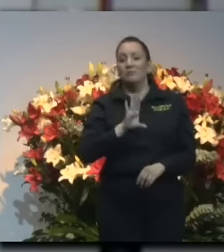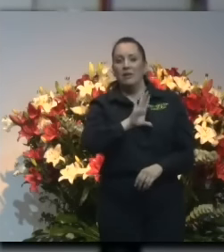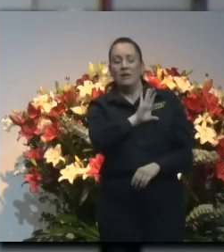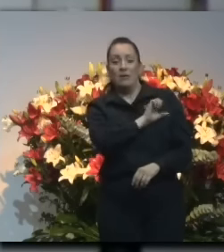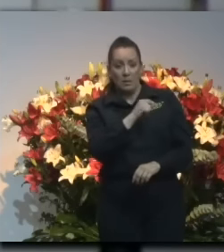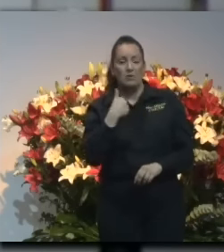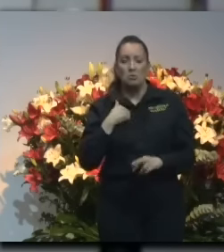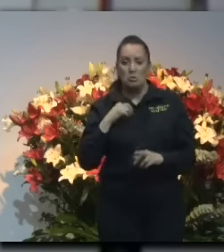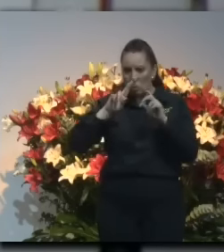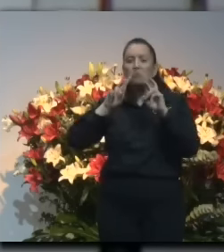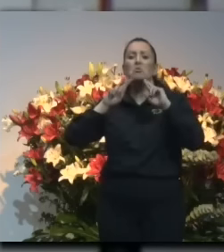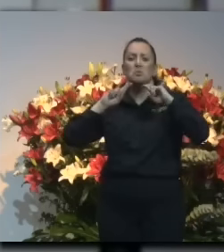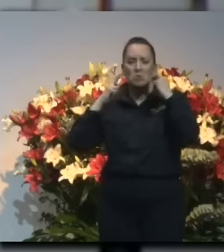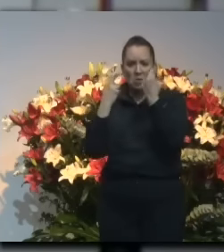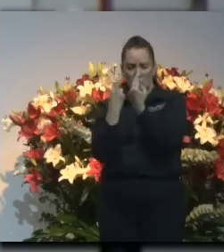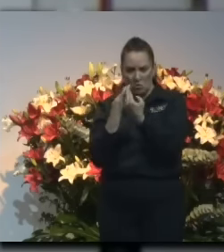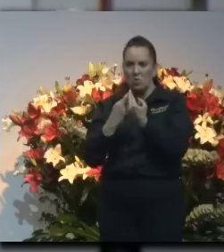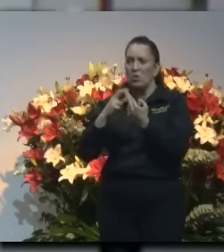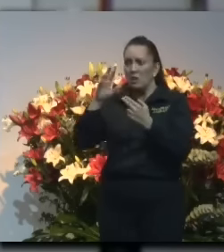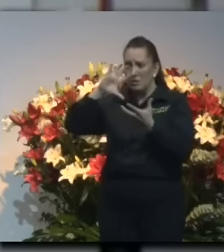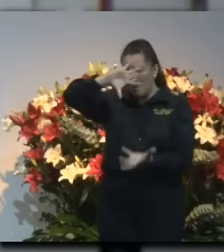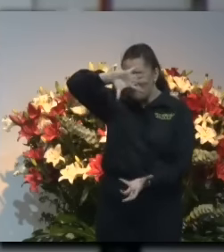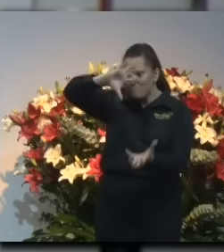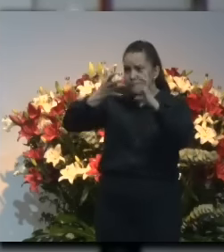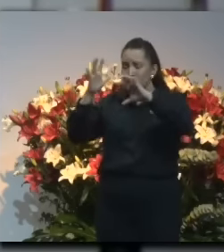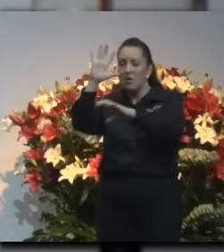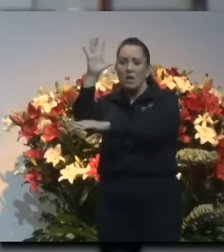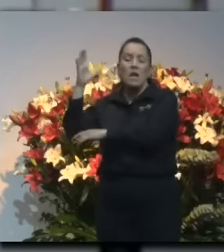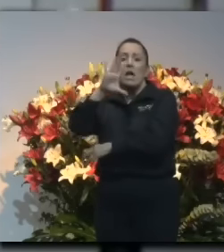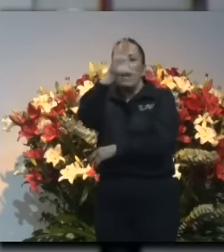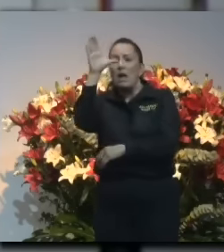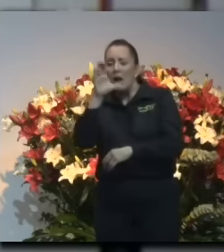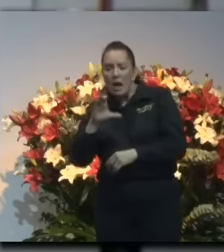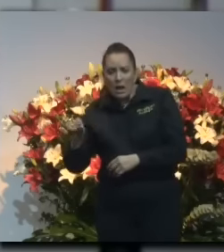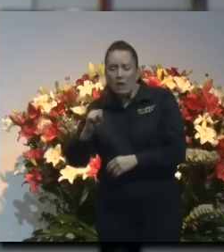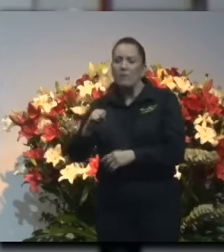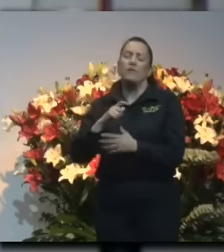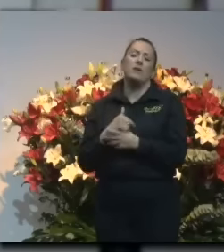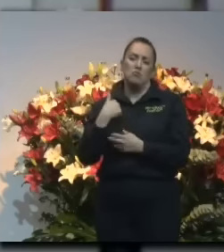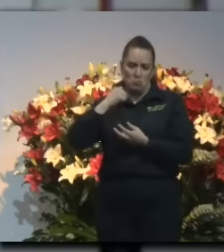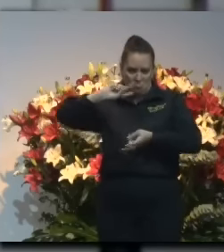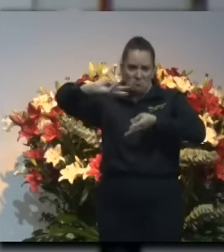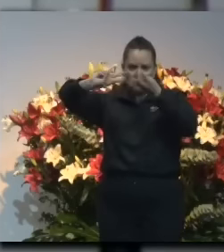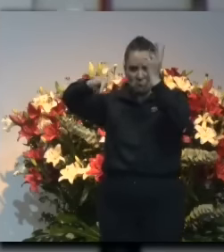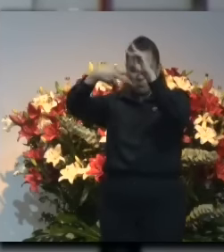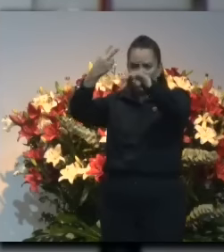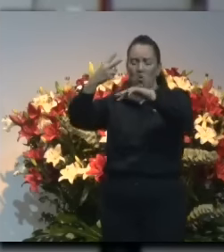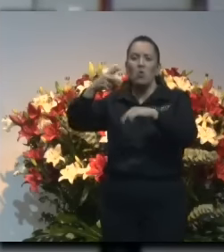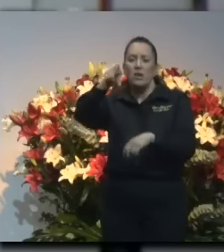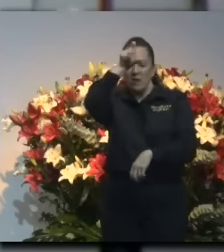últimas cumbres de cambio climático, tanto en África, en el Sharm el Sheikh, Egipto,